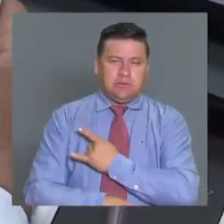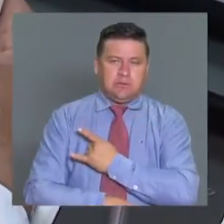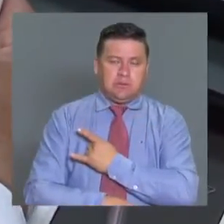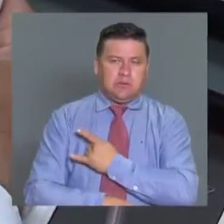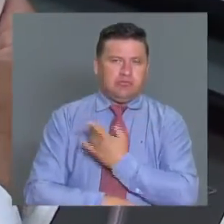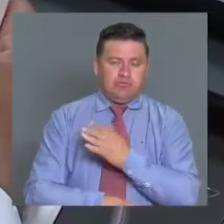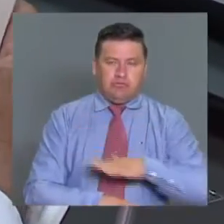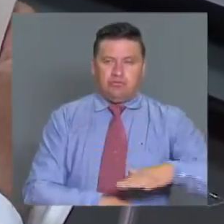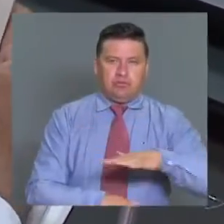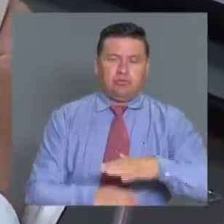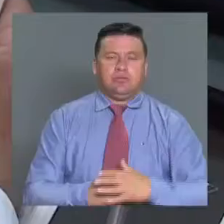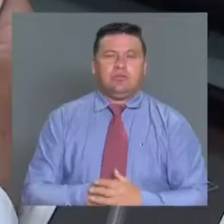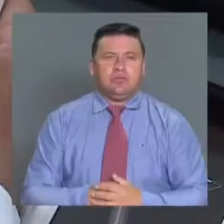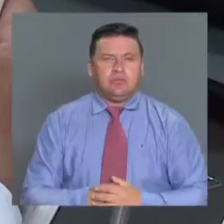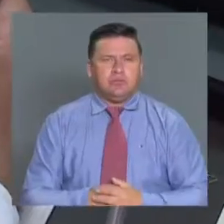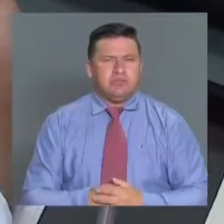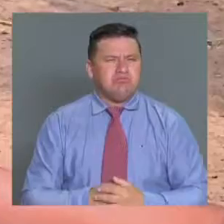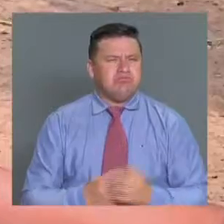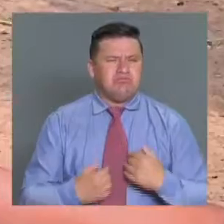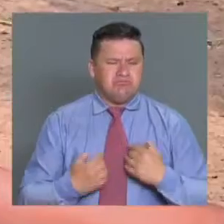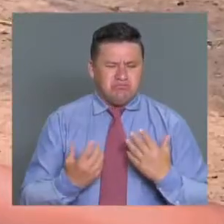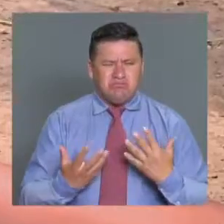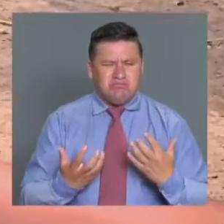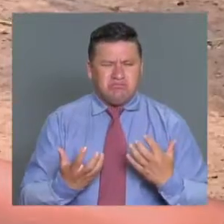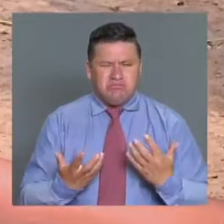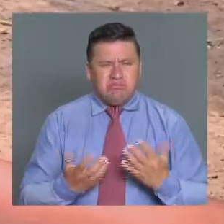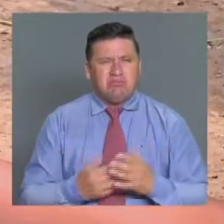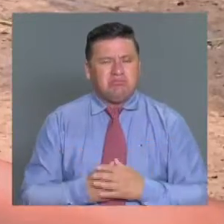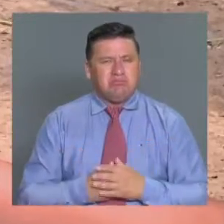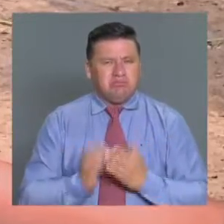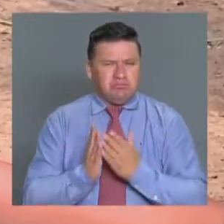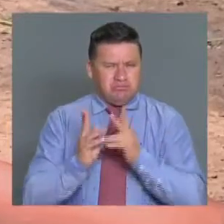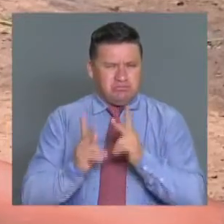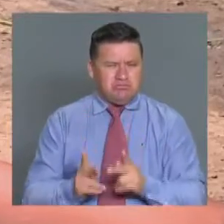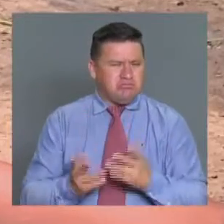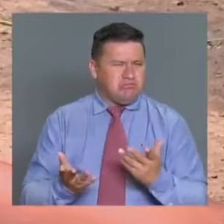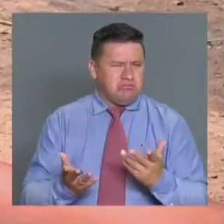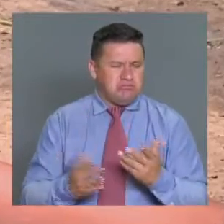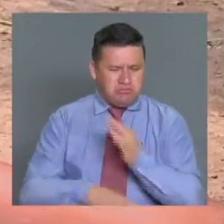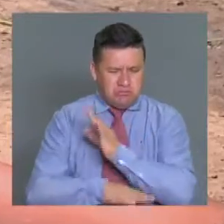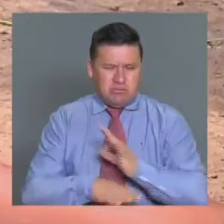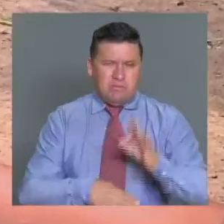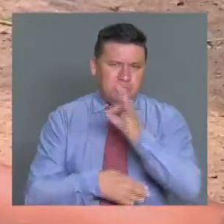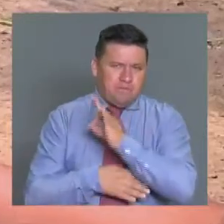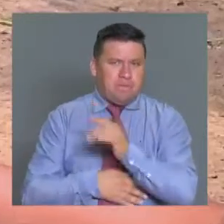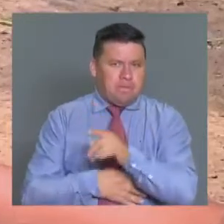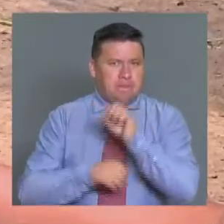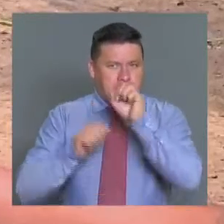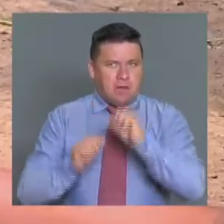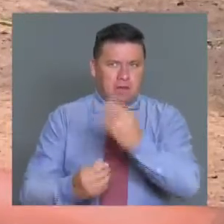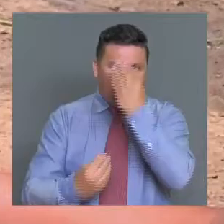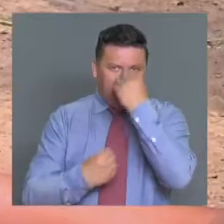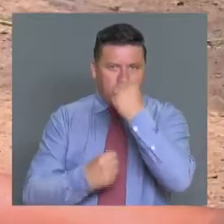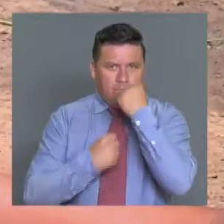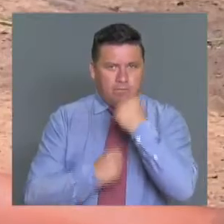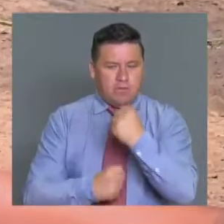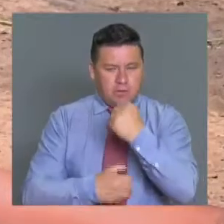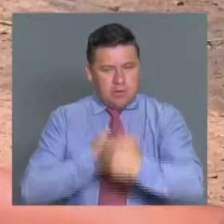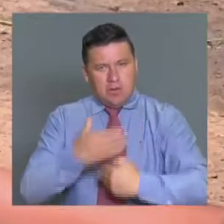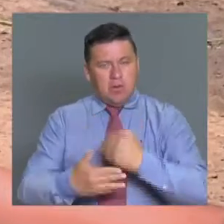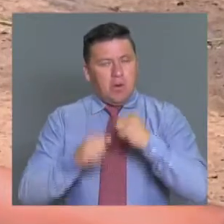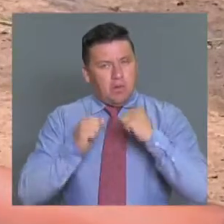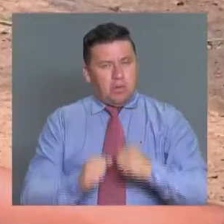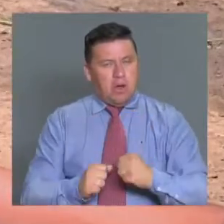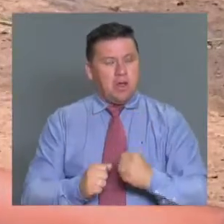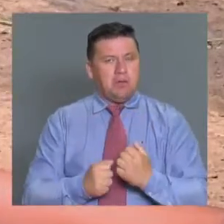escuela en el territorio que queremos como estudiantes del estado pues que se pueda fortalecer el proceso